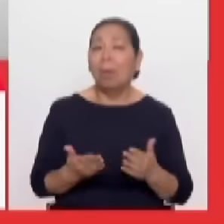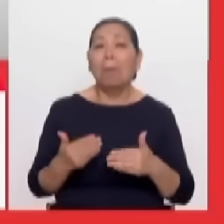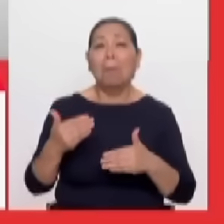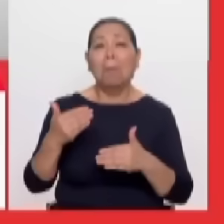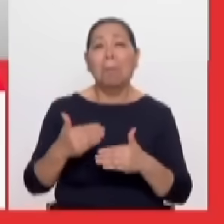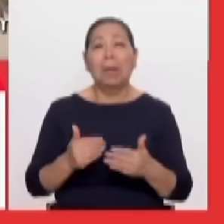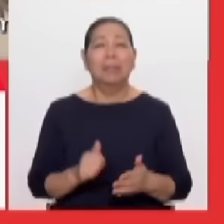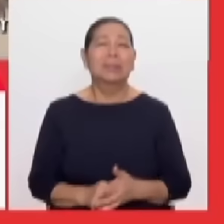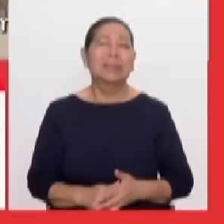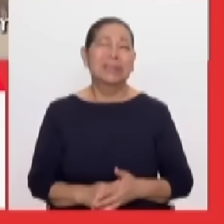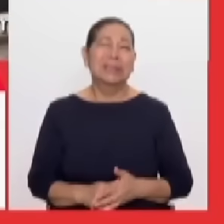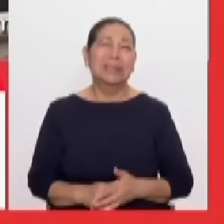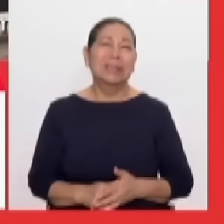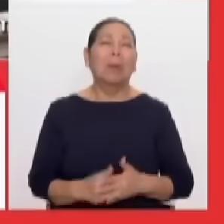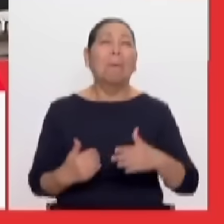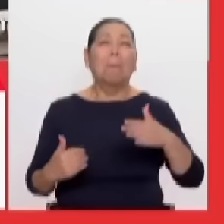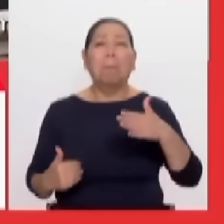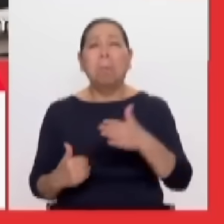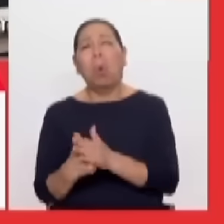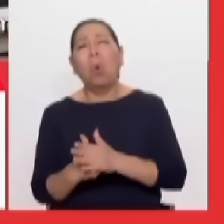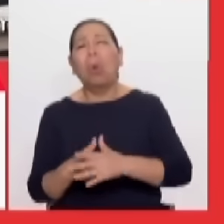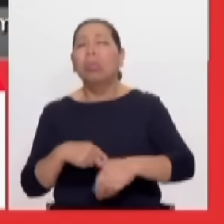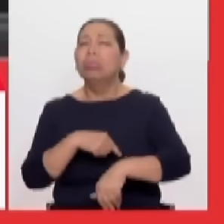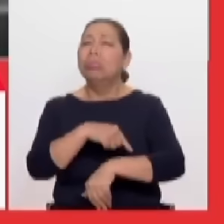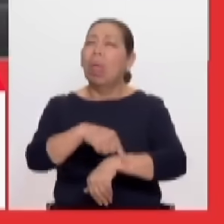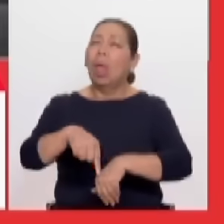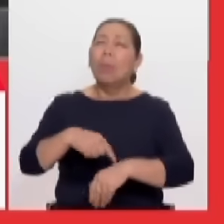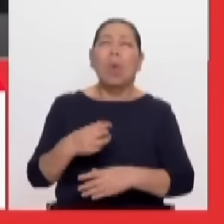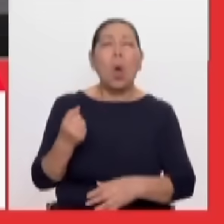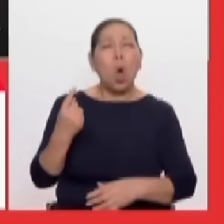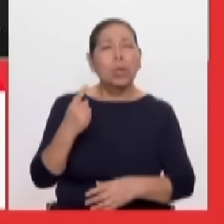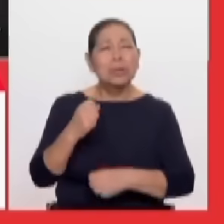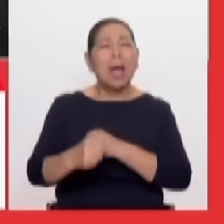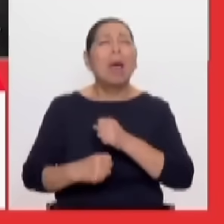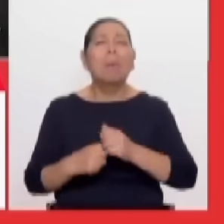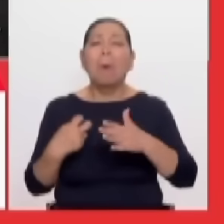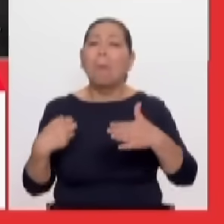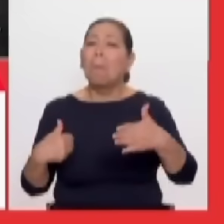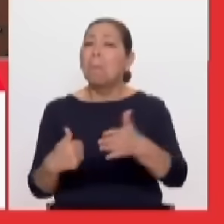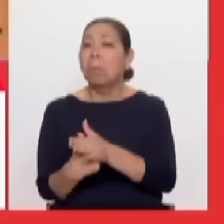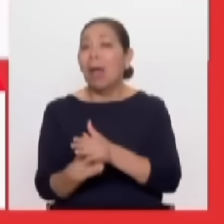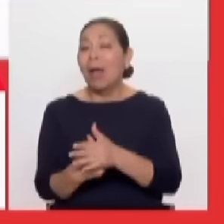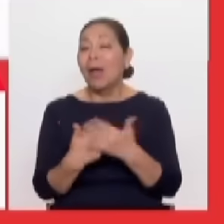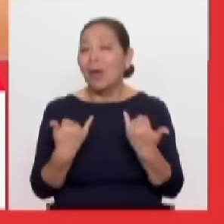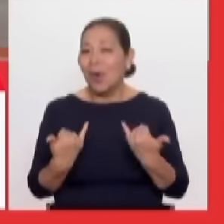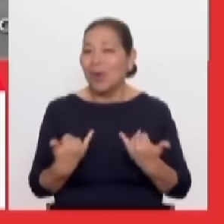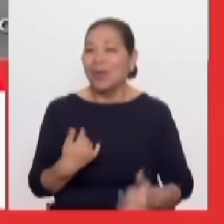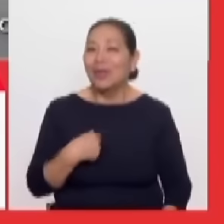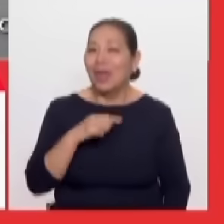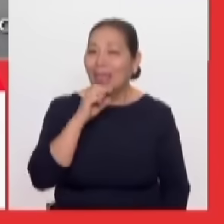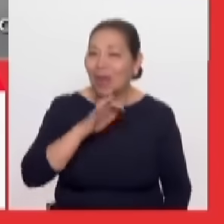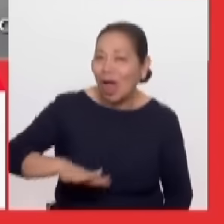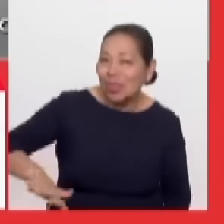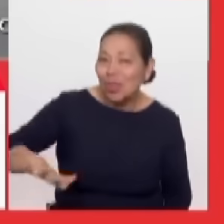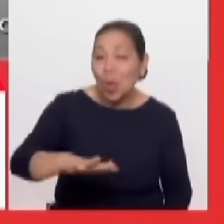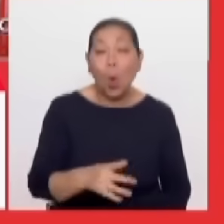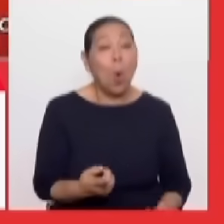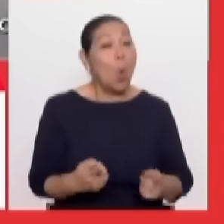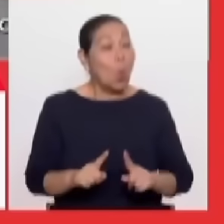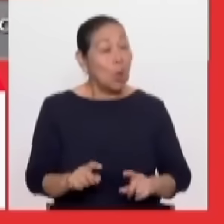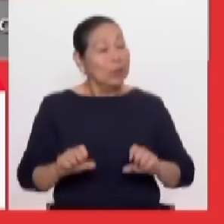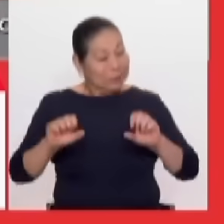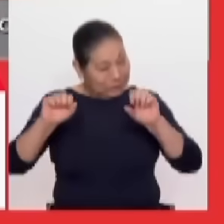destrabado, mejor dicho, estaba trabado hace 11 años. Por eso digo, cuando